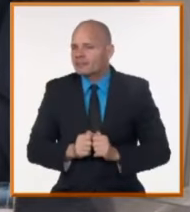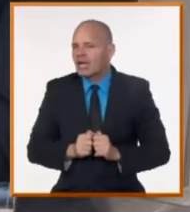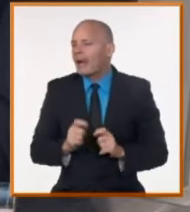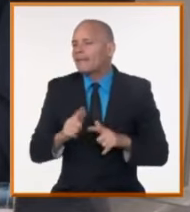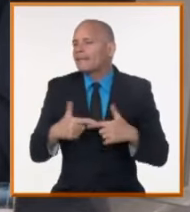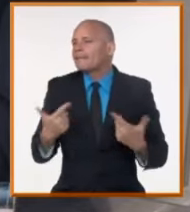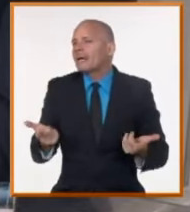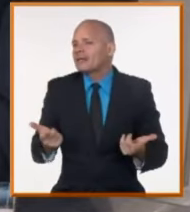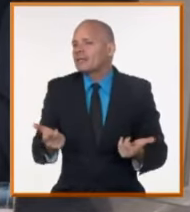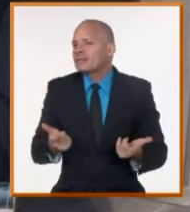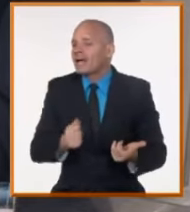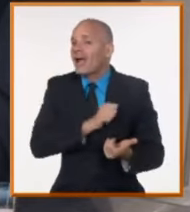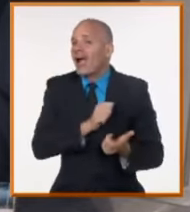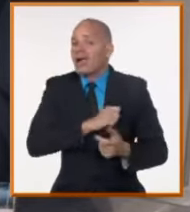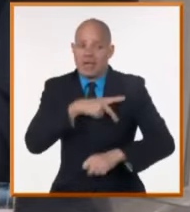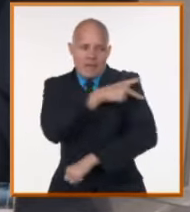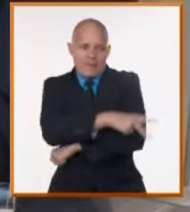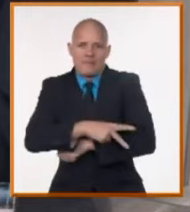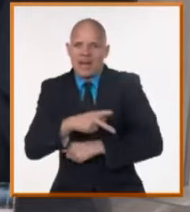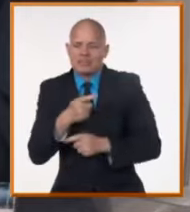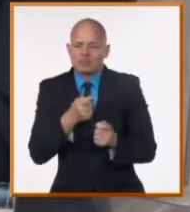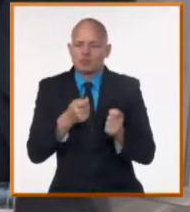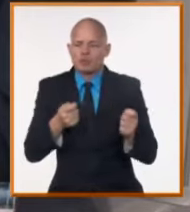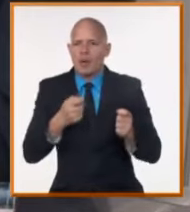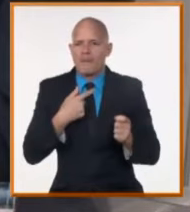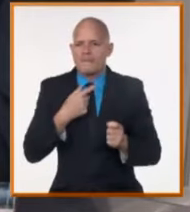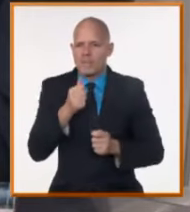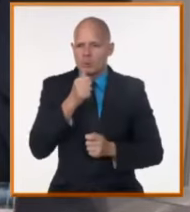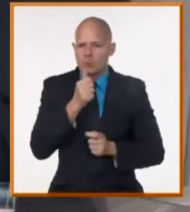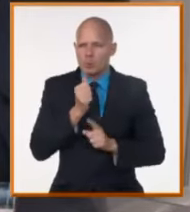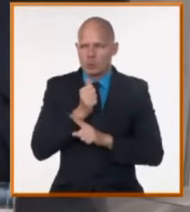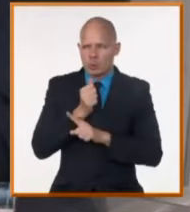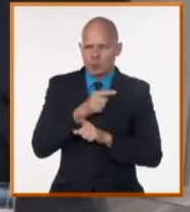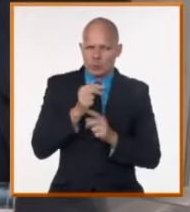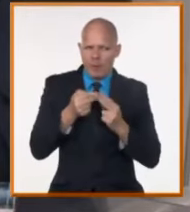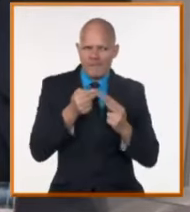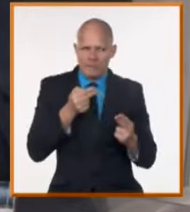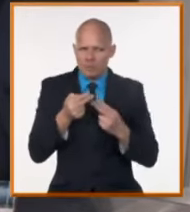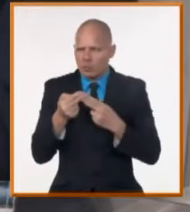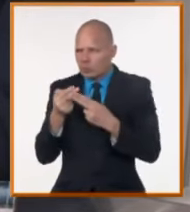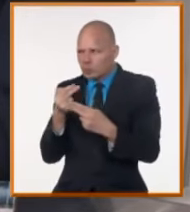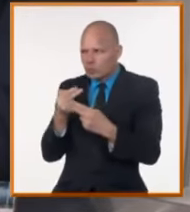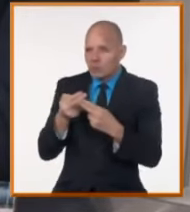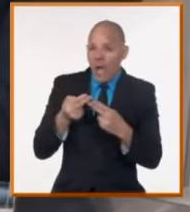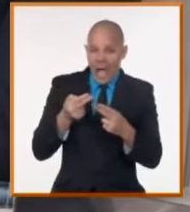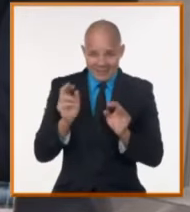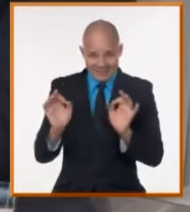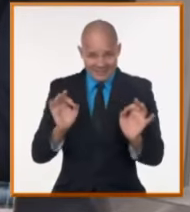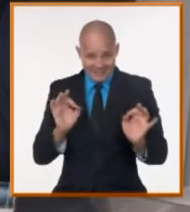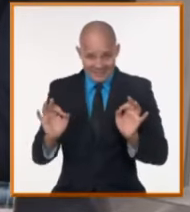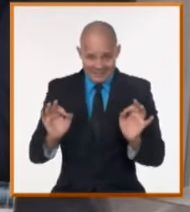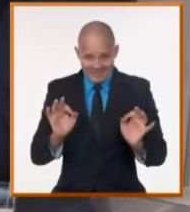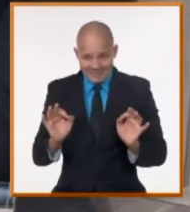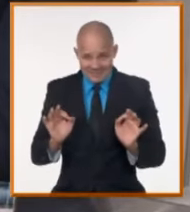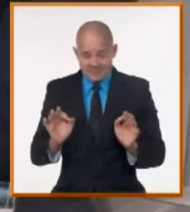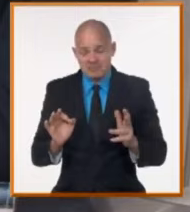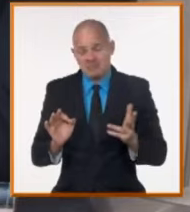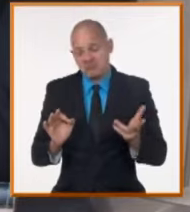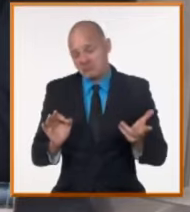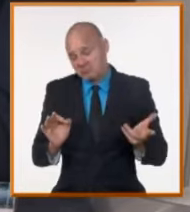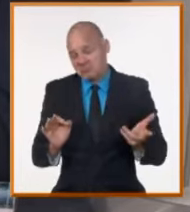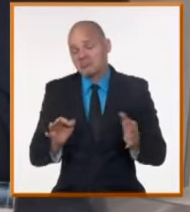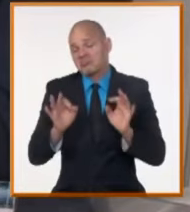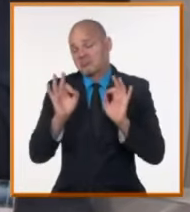decir, la división, y con, incluso a manos de ellos llegaba la correspondencia del Libertador. Efectivamente, hubo razones internas